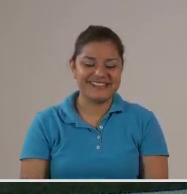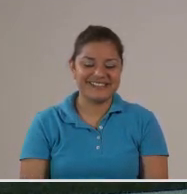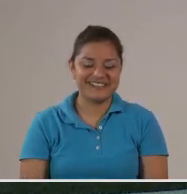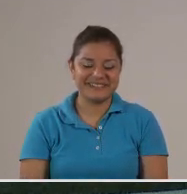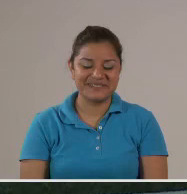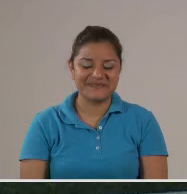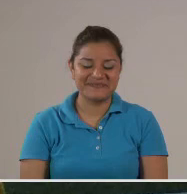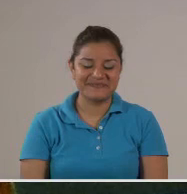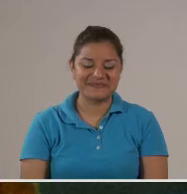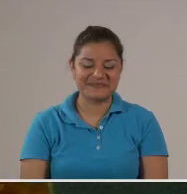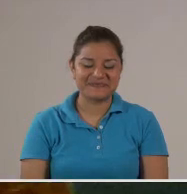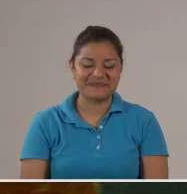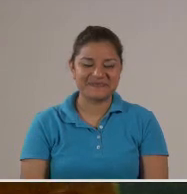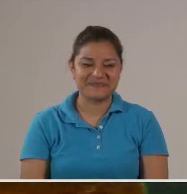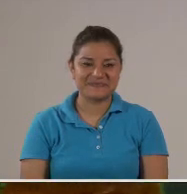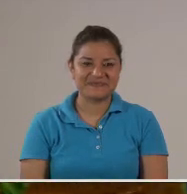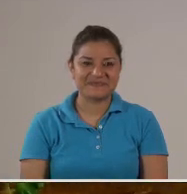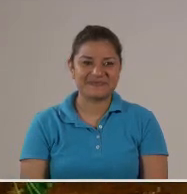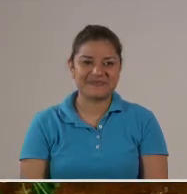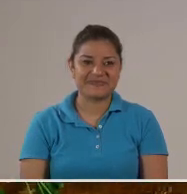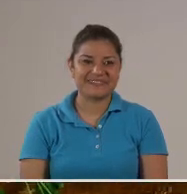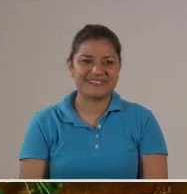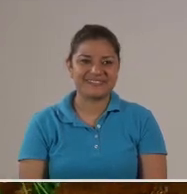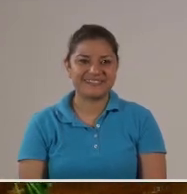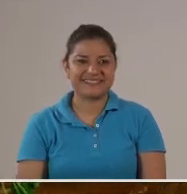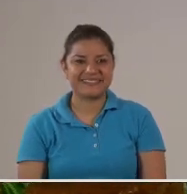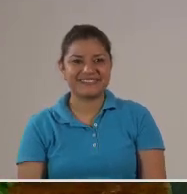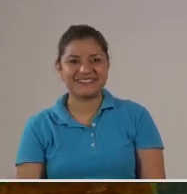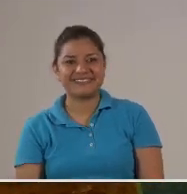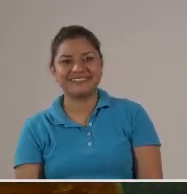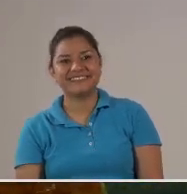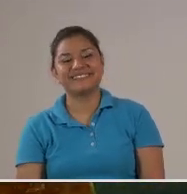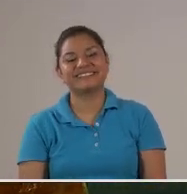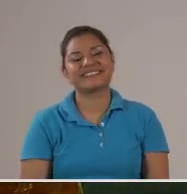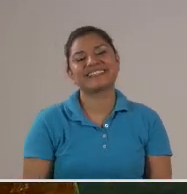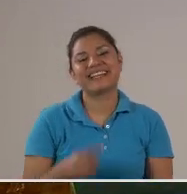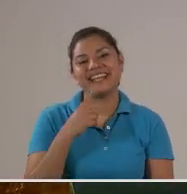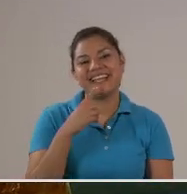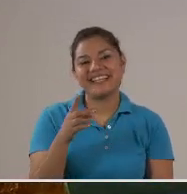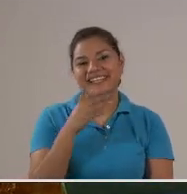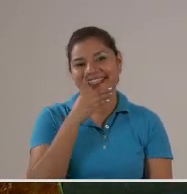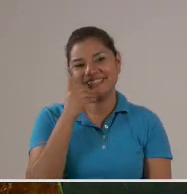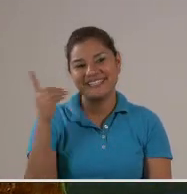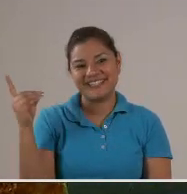volvamos aquí porque me están oyendo hermanos de salor hermanos Dios les